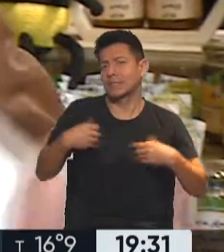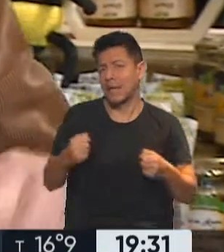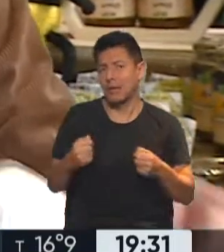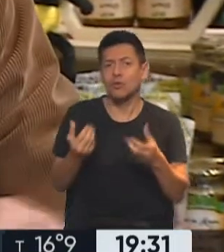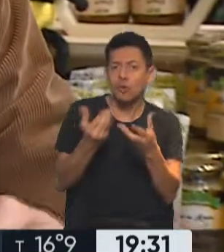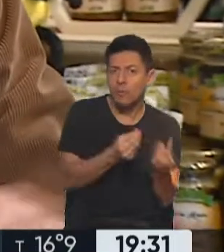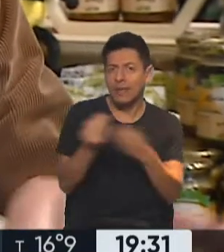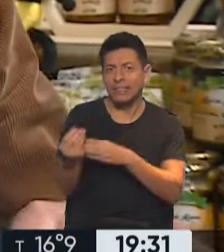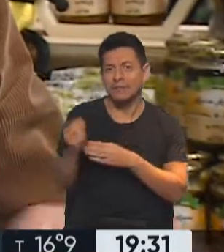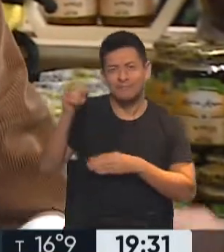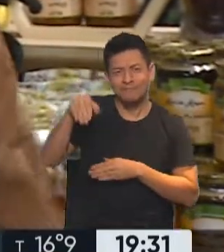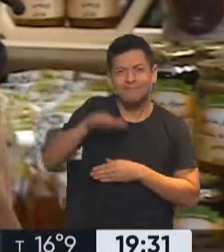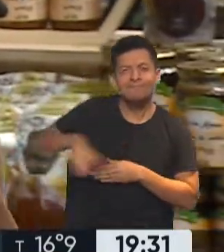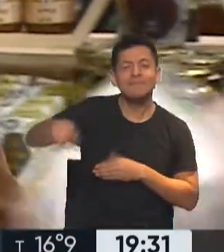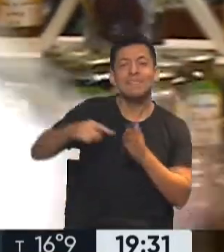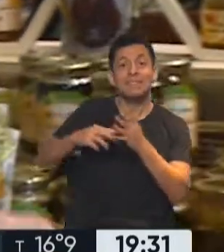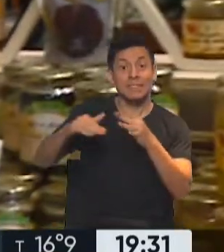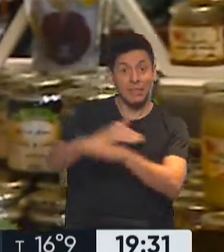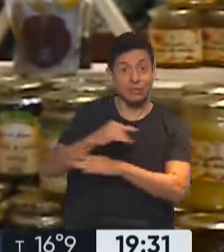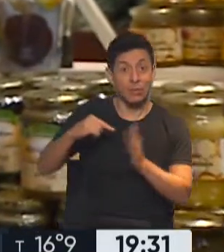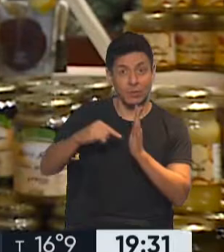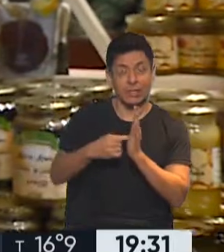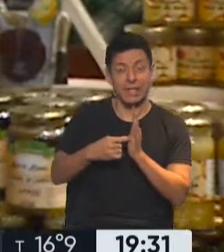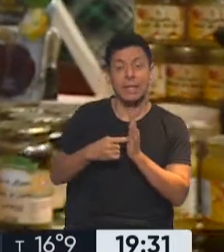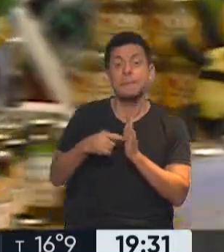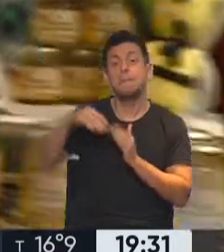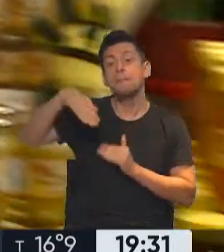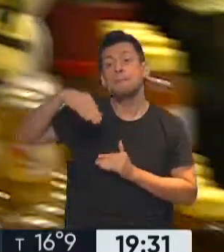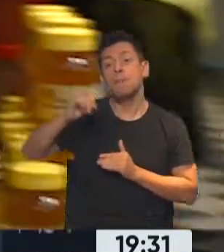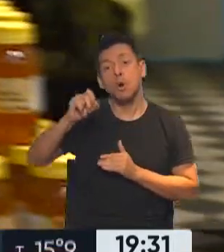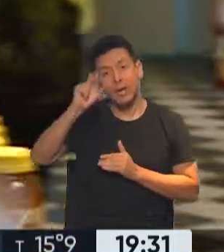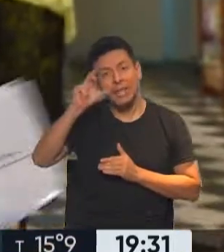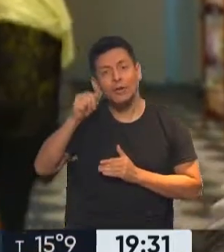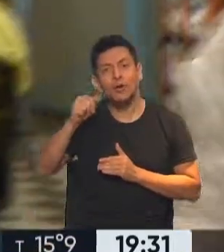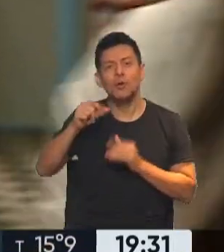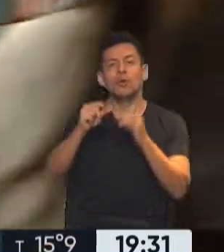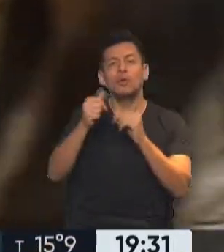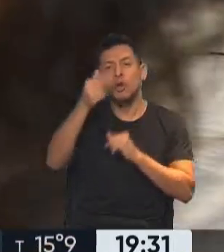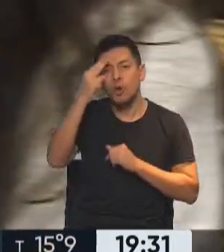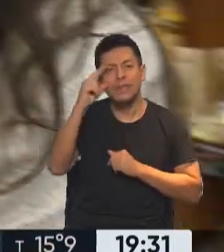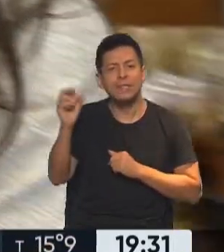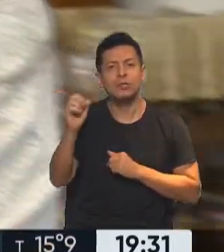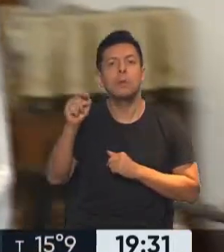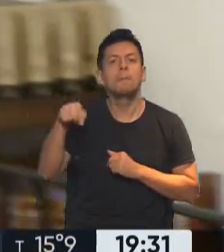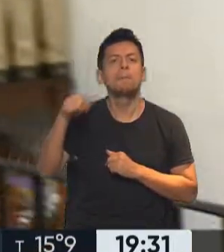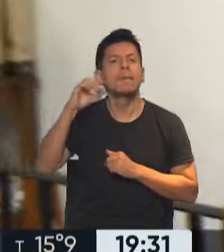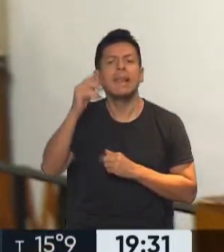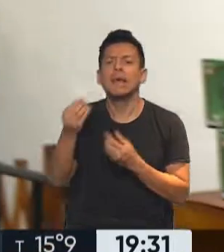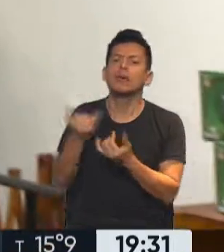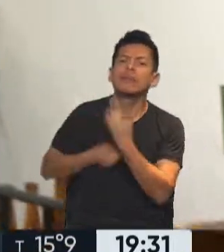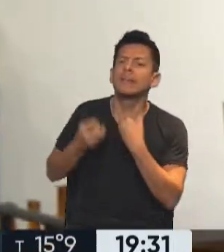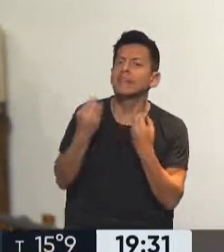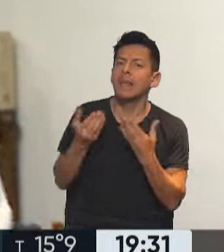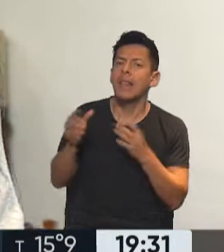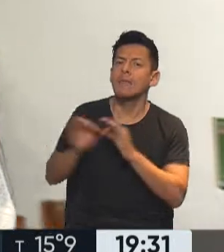cooperativos. Estamos en pleno centro porteño, Moreno al 900, estamos con Miguela. Contanos, Miguela, ¿cómo es esto, este